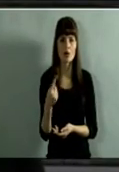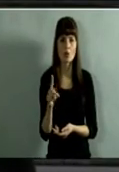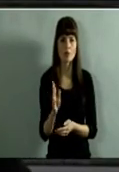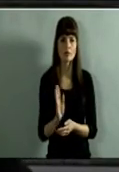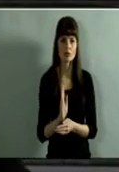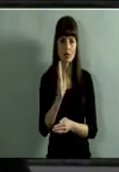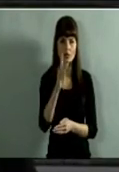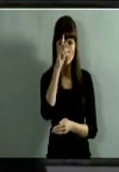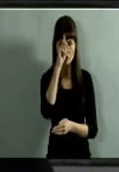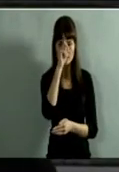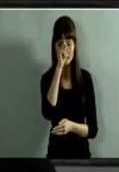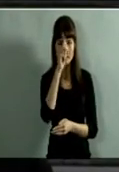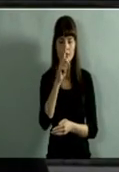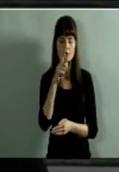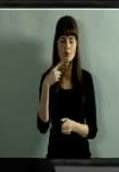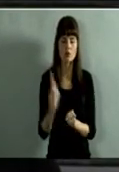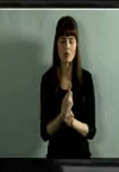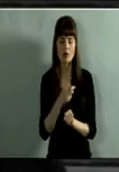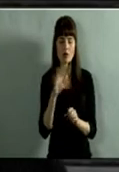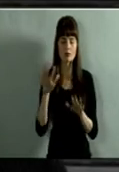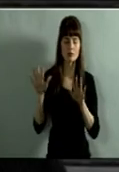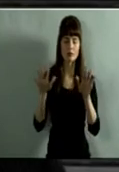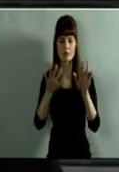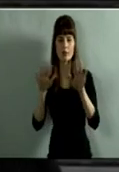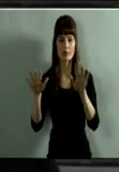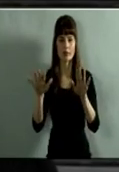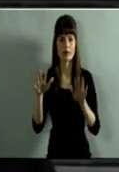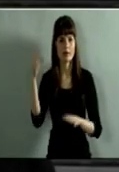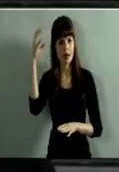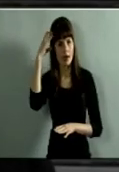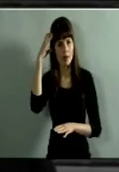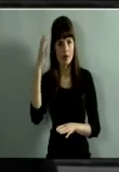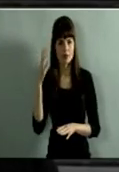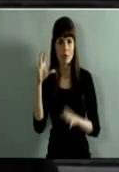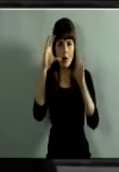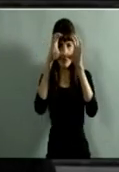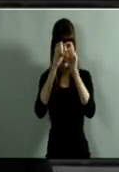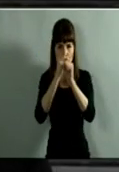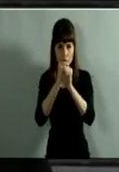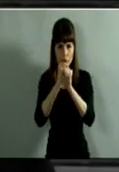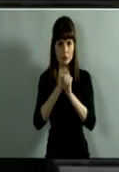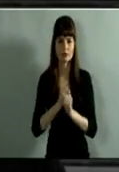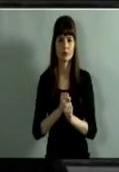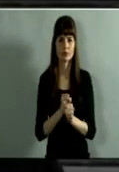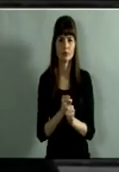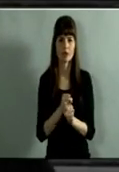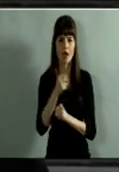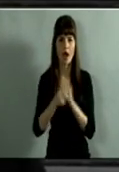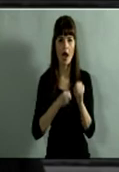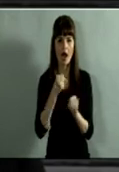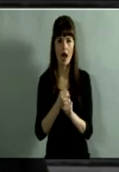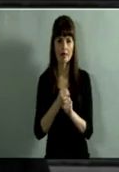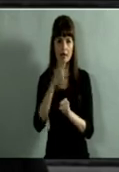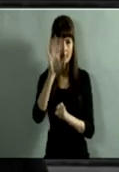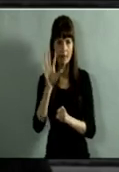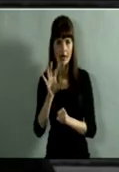casa tenía que tocar las paredes para poder llegar hasta el baño. Y porque no veía. Hasta que me hicieron un lente especial